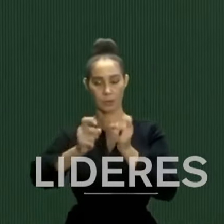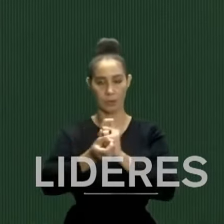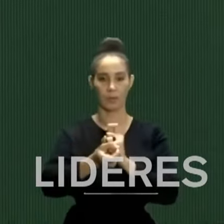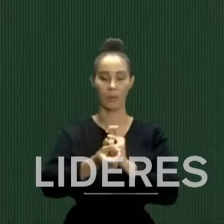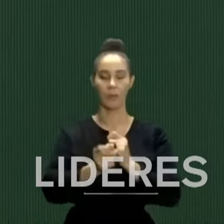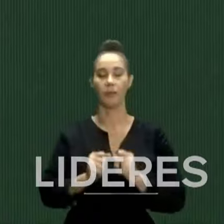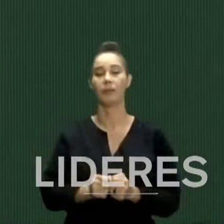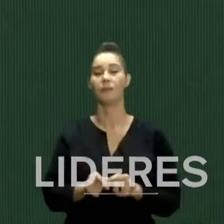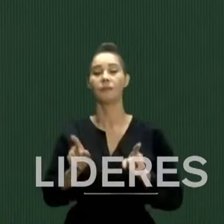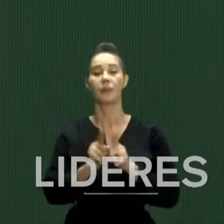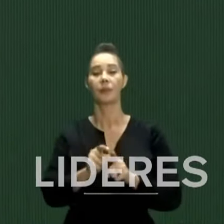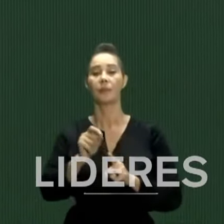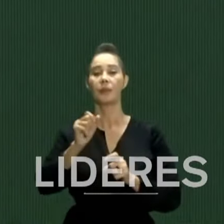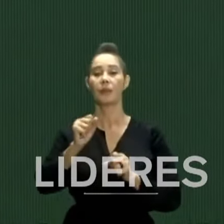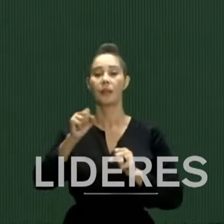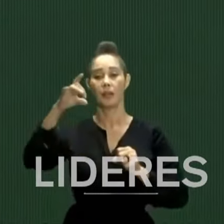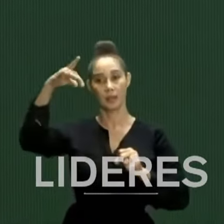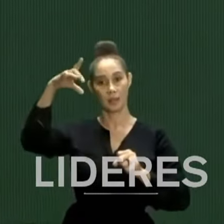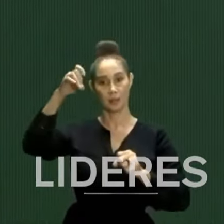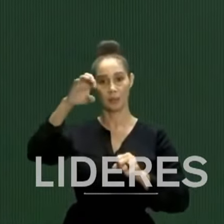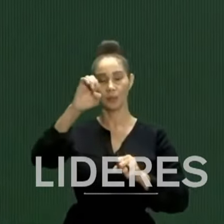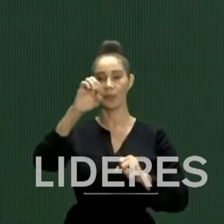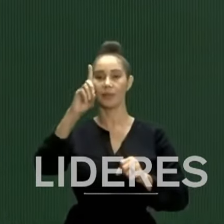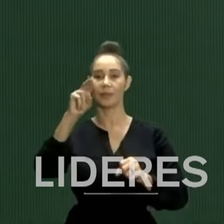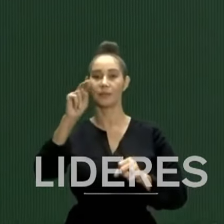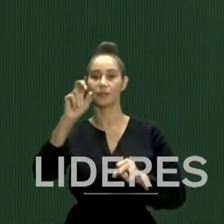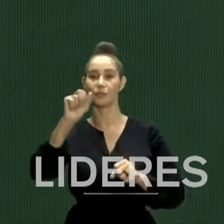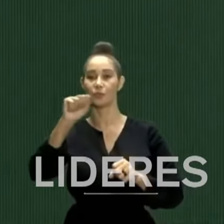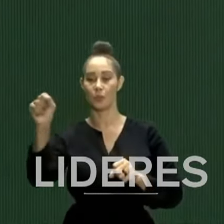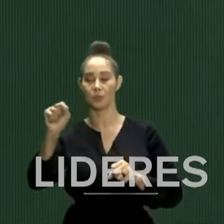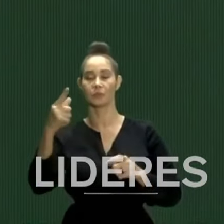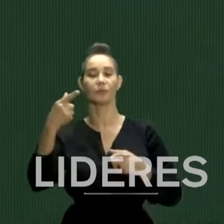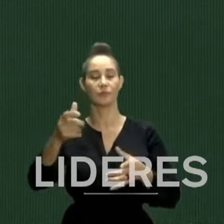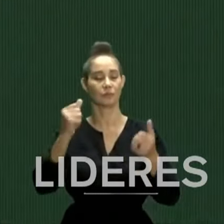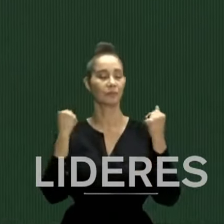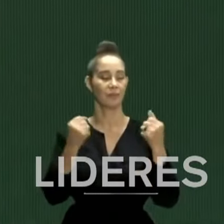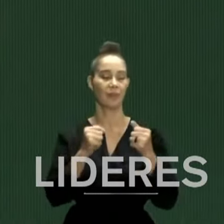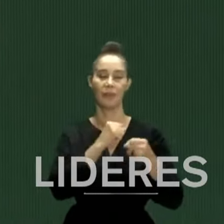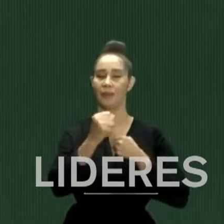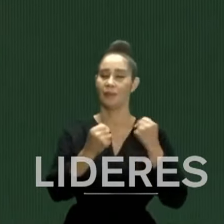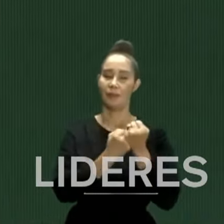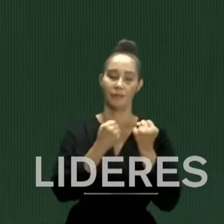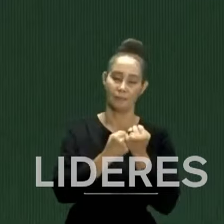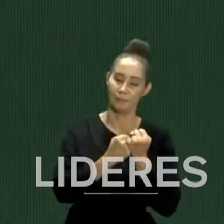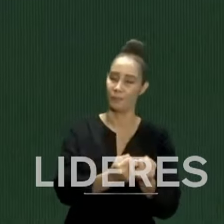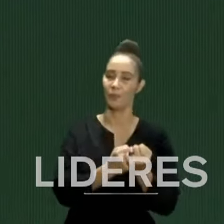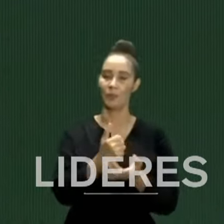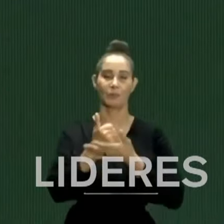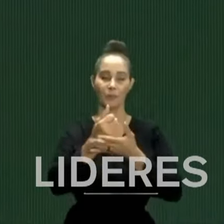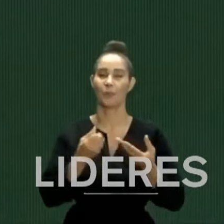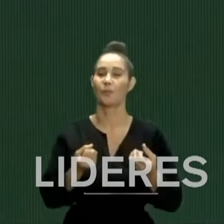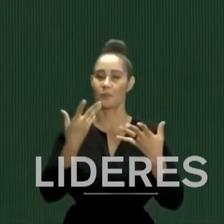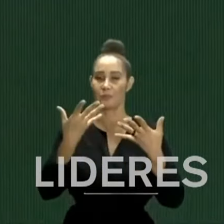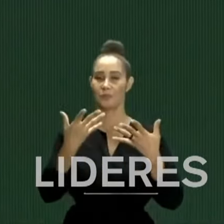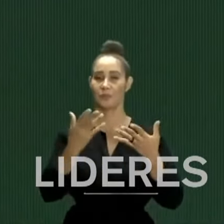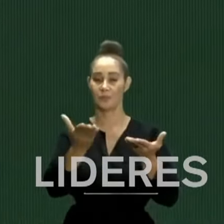manera, Edesur, mi querido amigo Milton Morrison, fue un gran aliado, para quien pido un fuerte aplauso también.